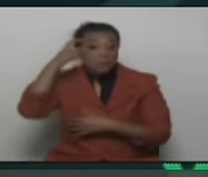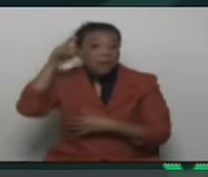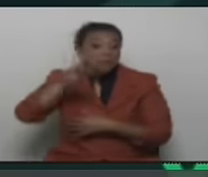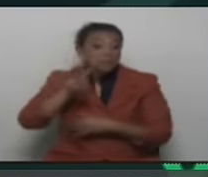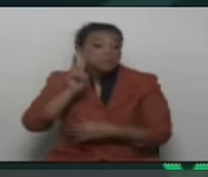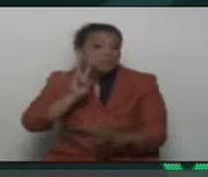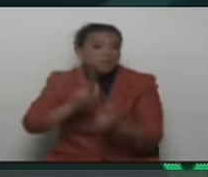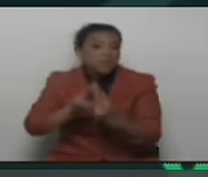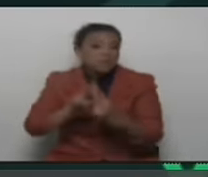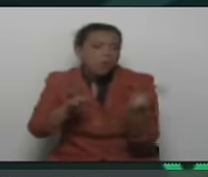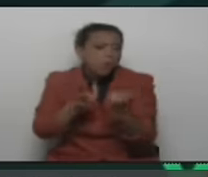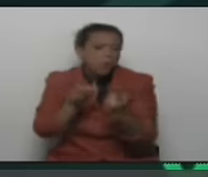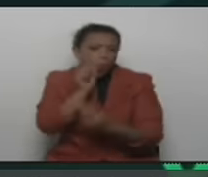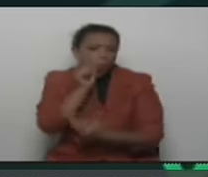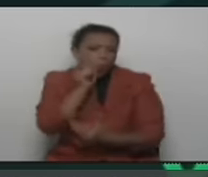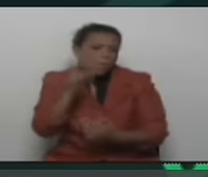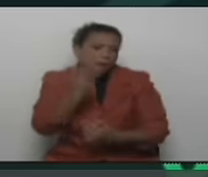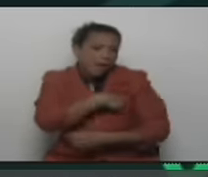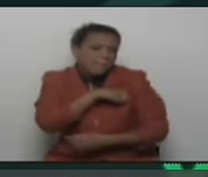vimos,